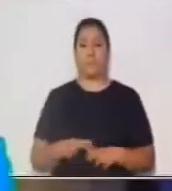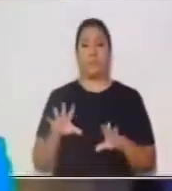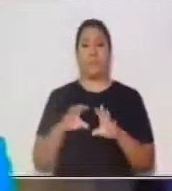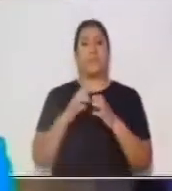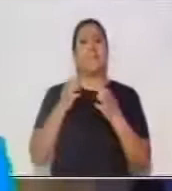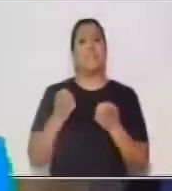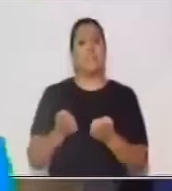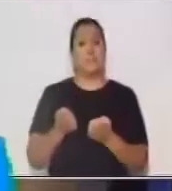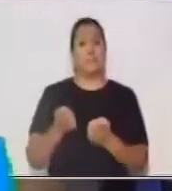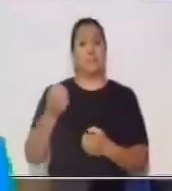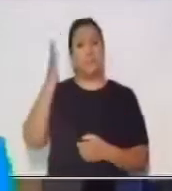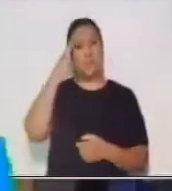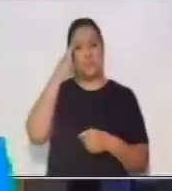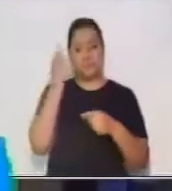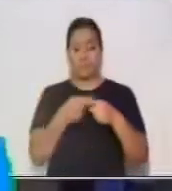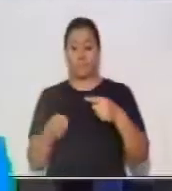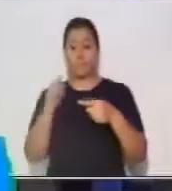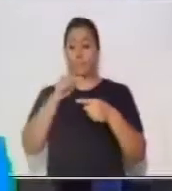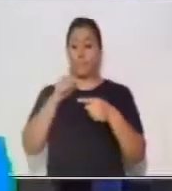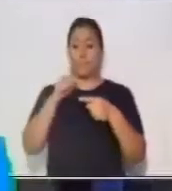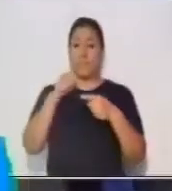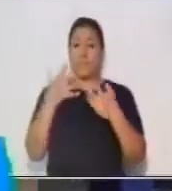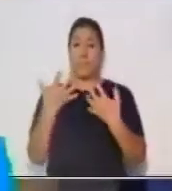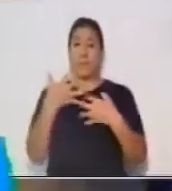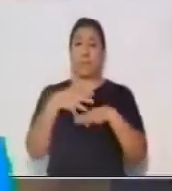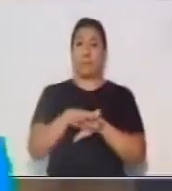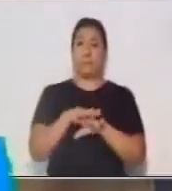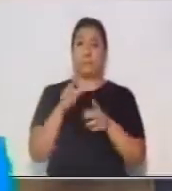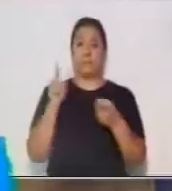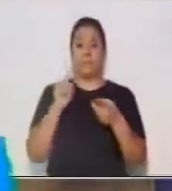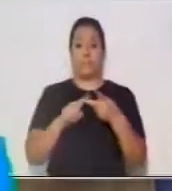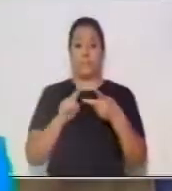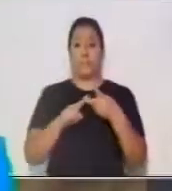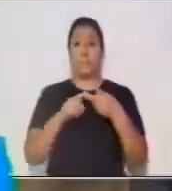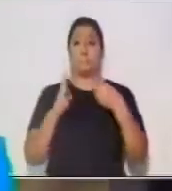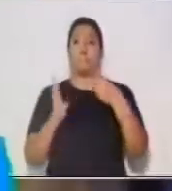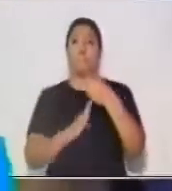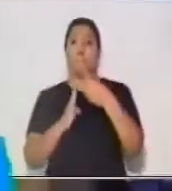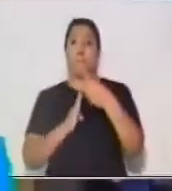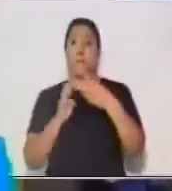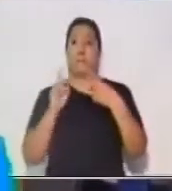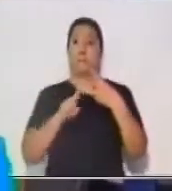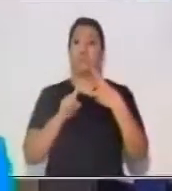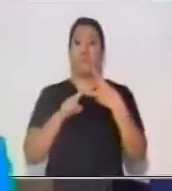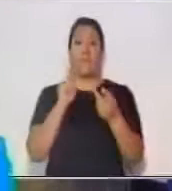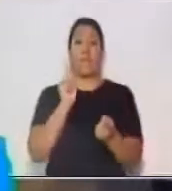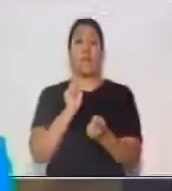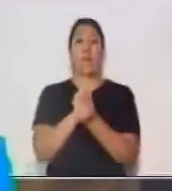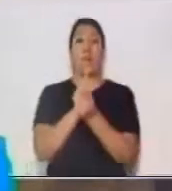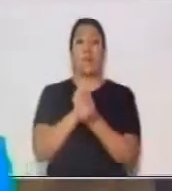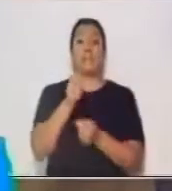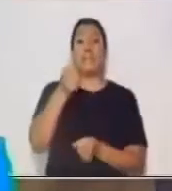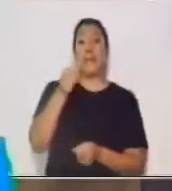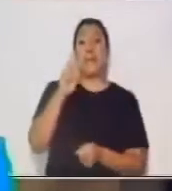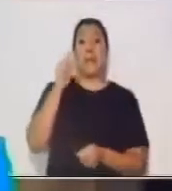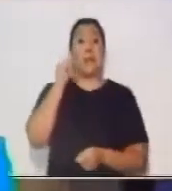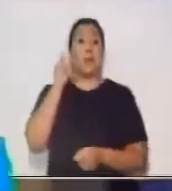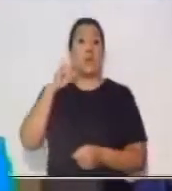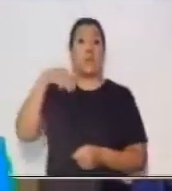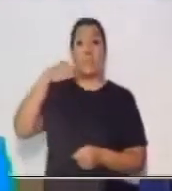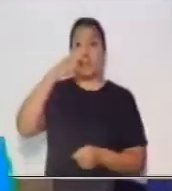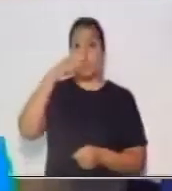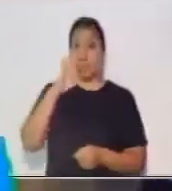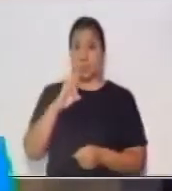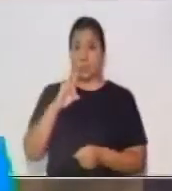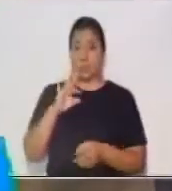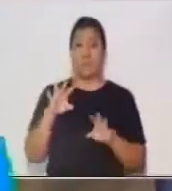tiene otros planes. Y su recurso es el ejército. Yo veré cómo le hago, pero no me caso. ¡A volar, joven! Cine